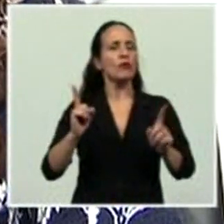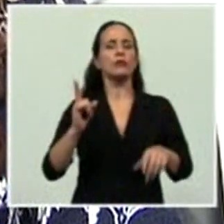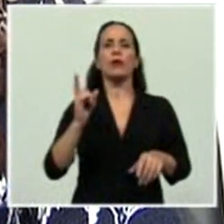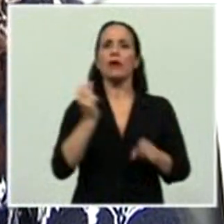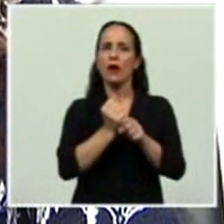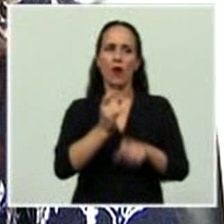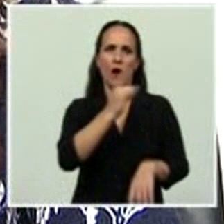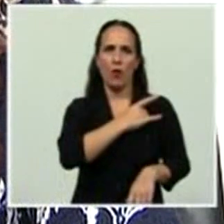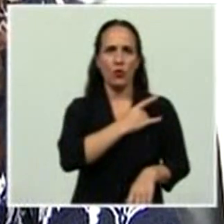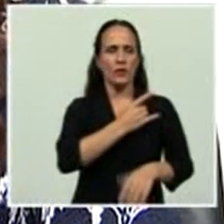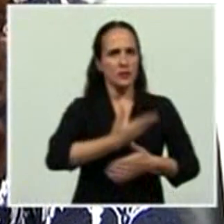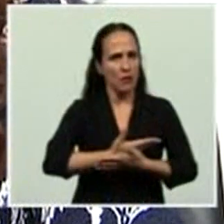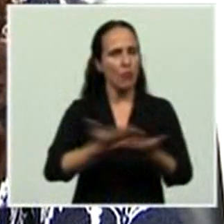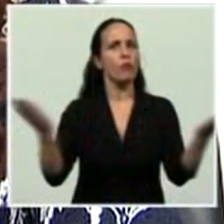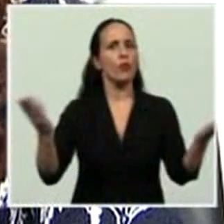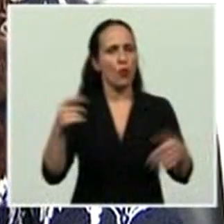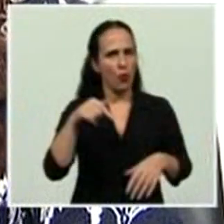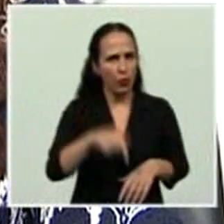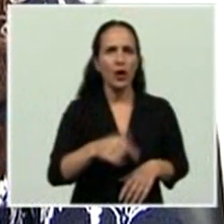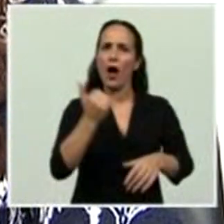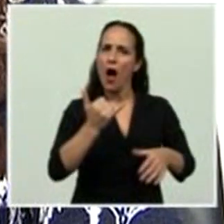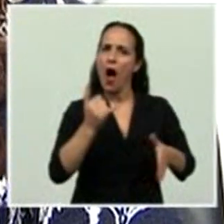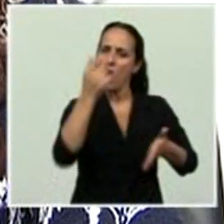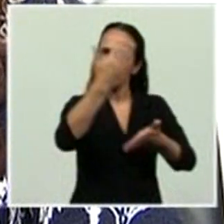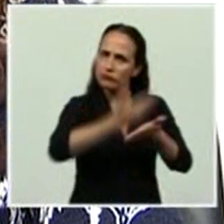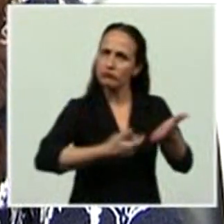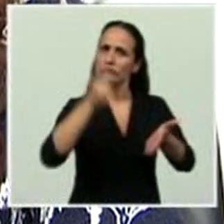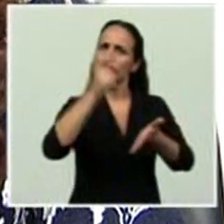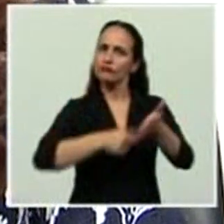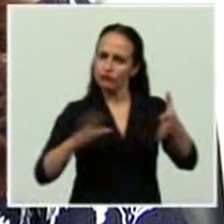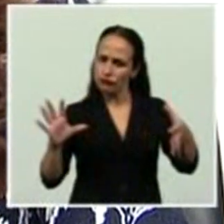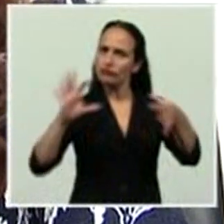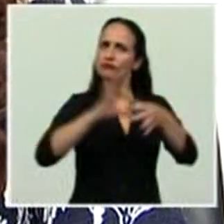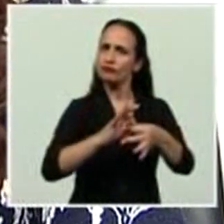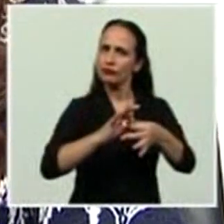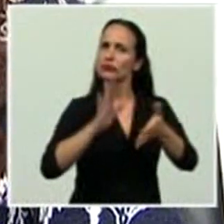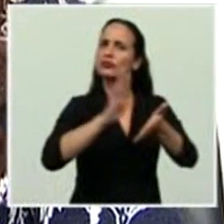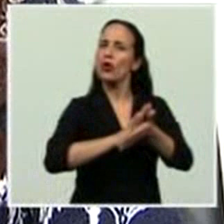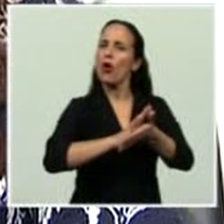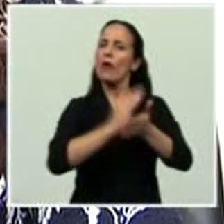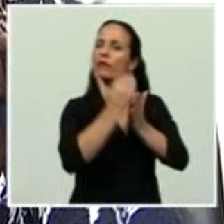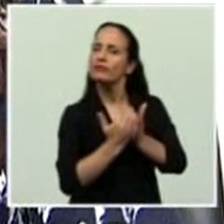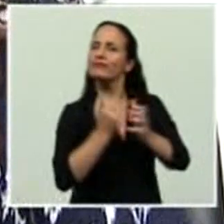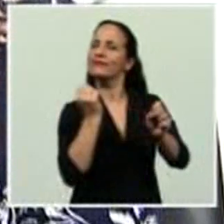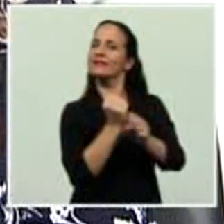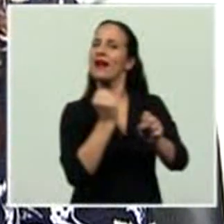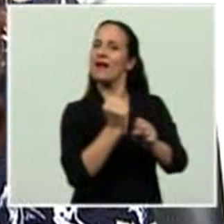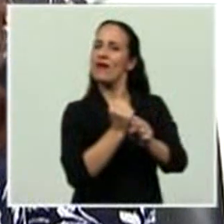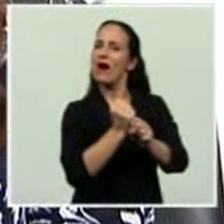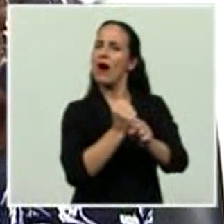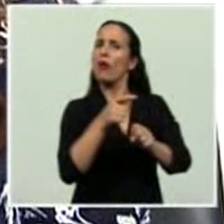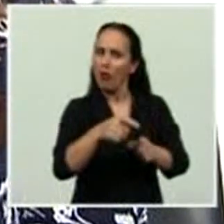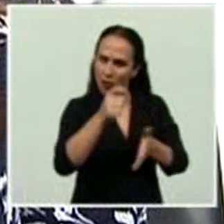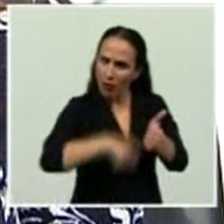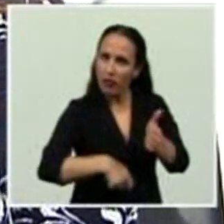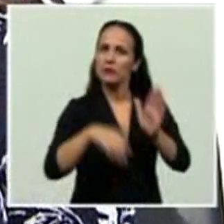universidades públicas cuentan con un convenio colectivo de trabajo en el cual dan cuenta de sus